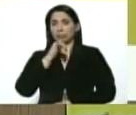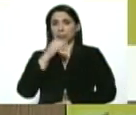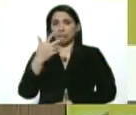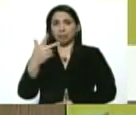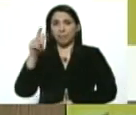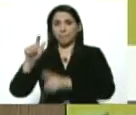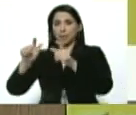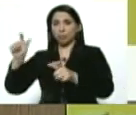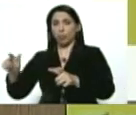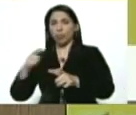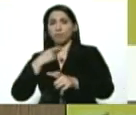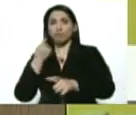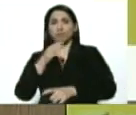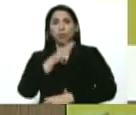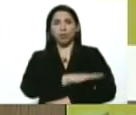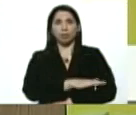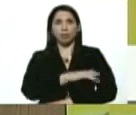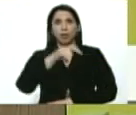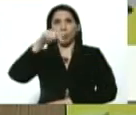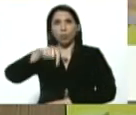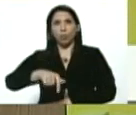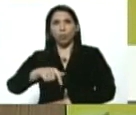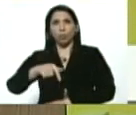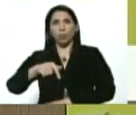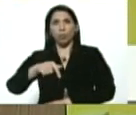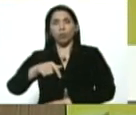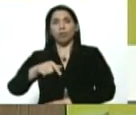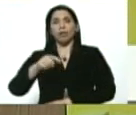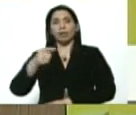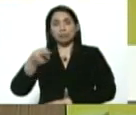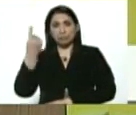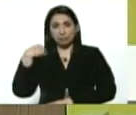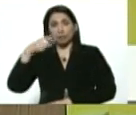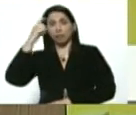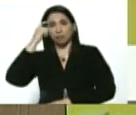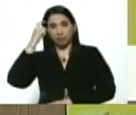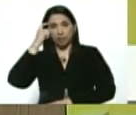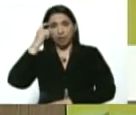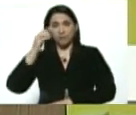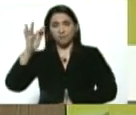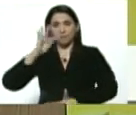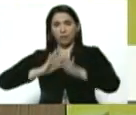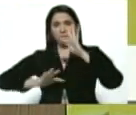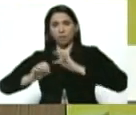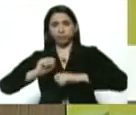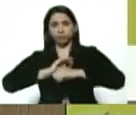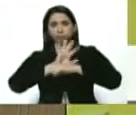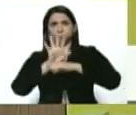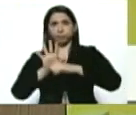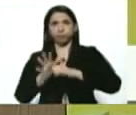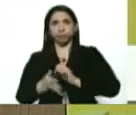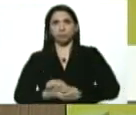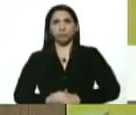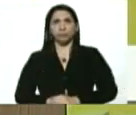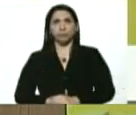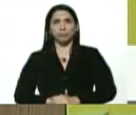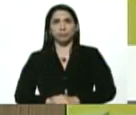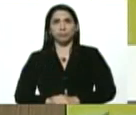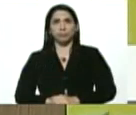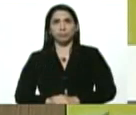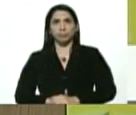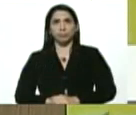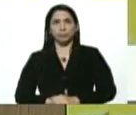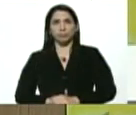fallecieron el día de ayer por infección por kobe 19